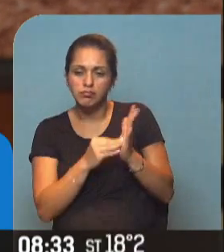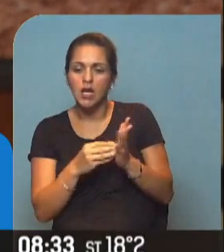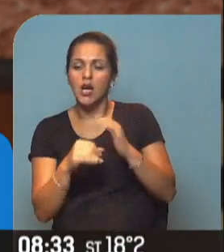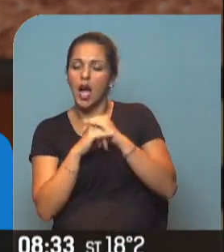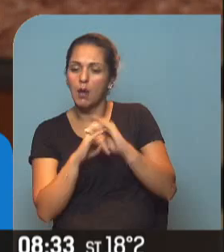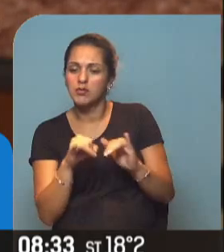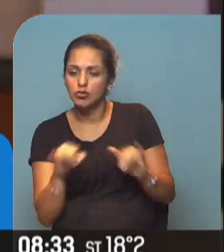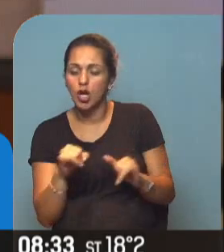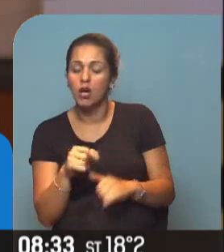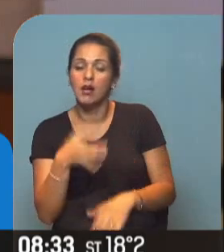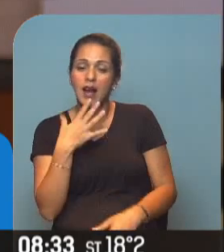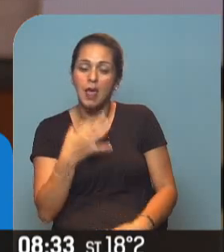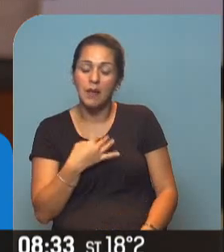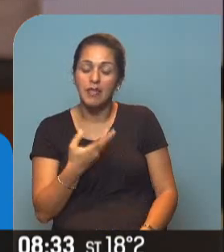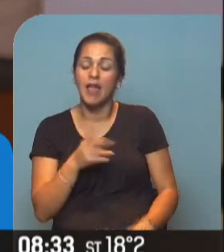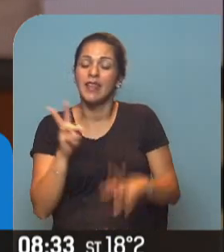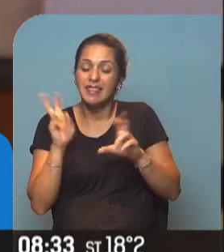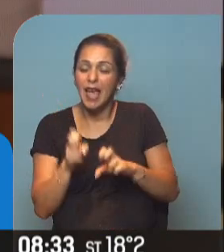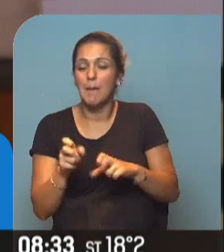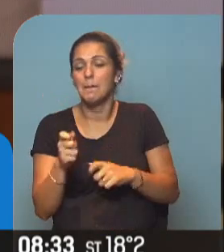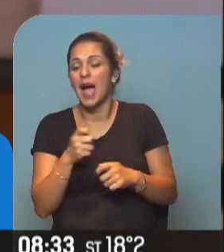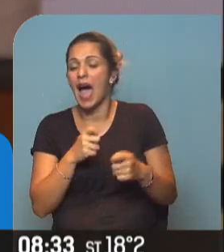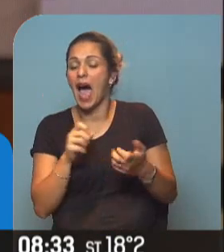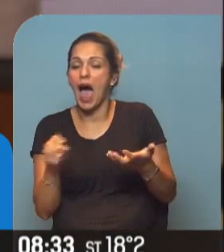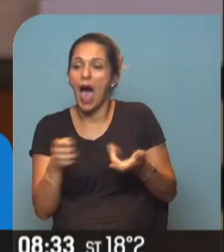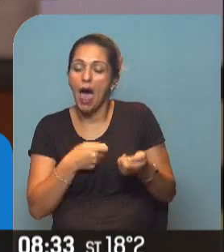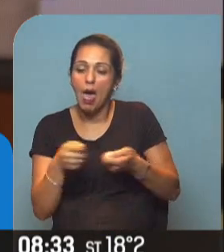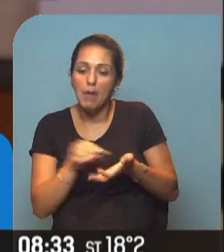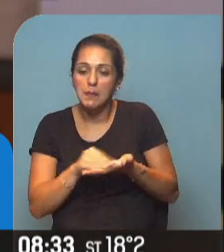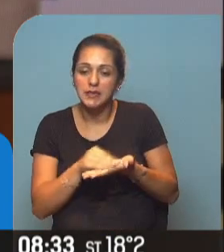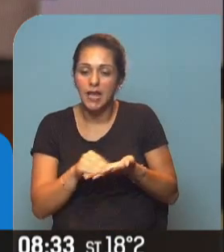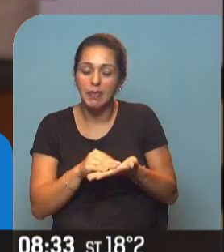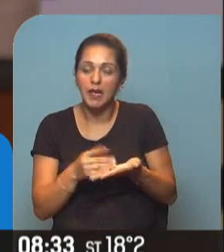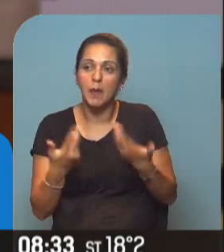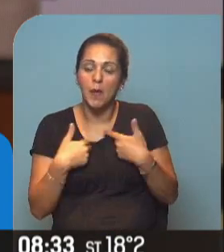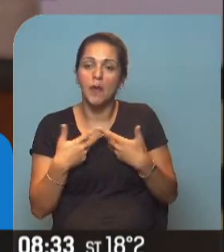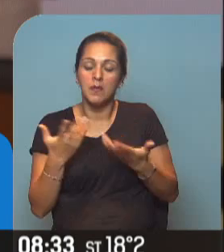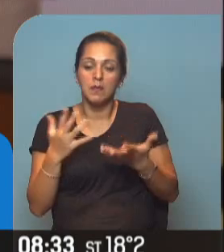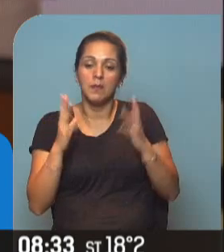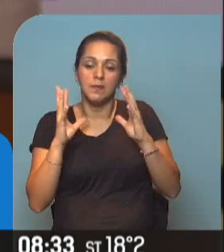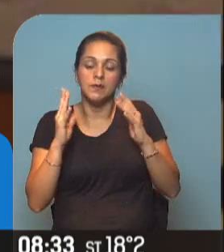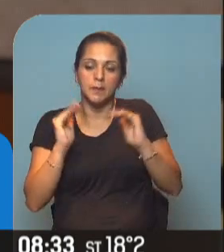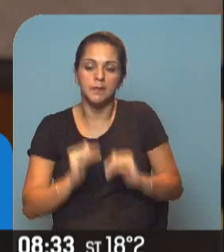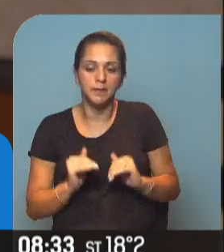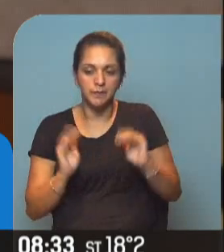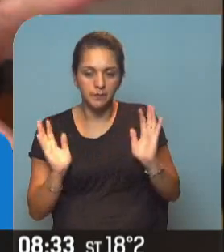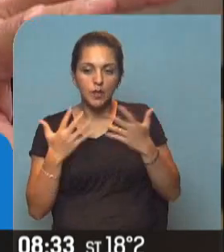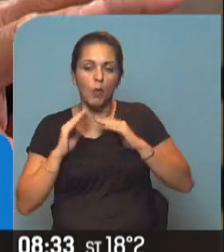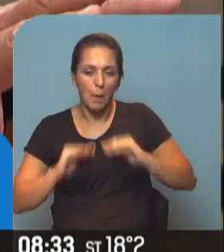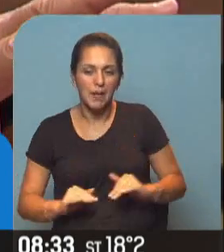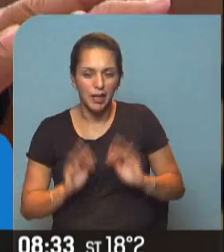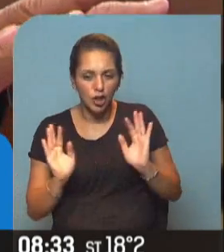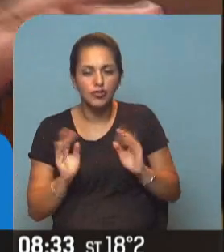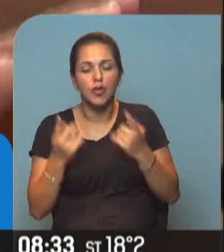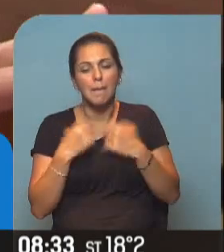la verdad que administrativamente descomprimen descomprimen un poco al productor descomprimen al sector pero